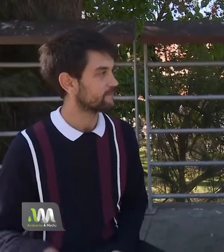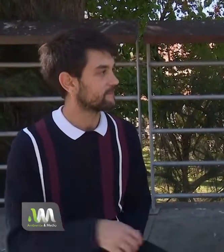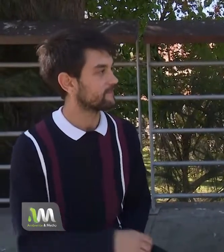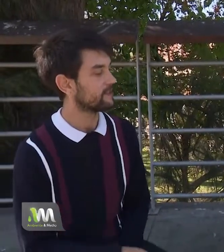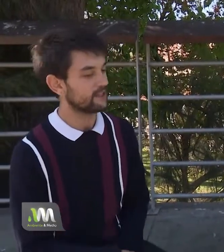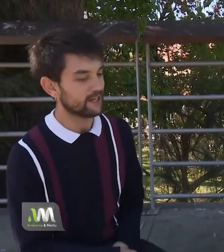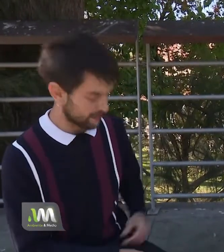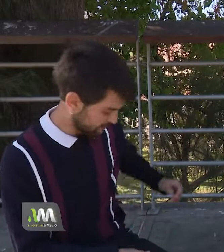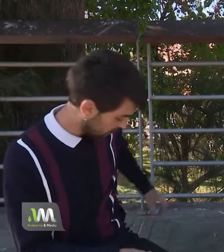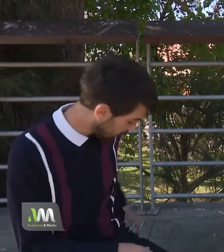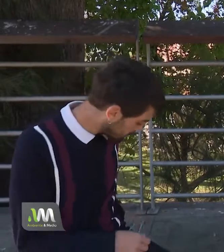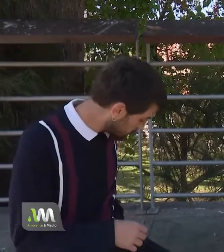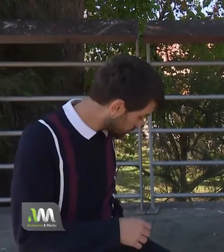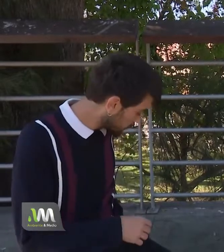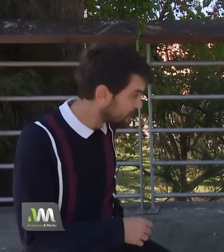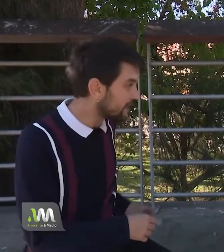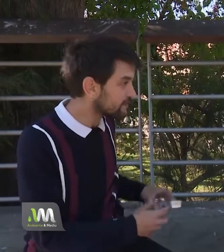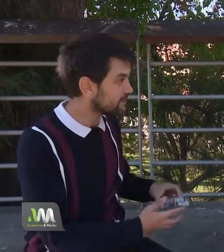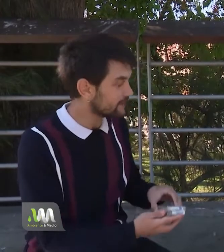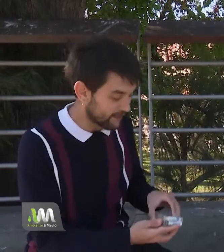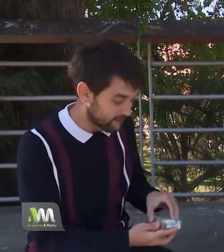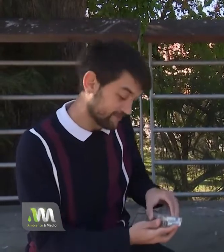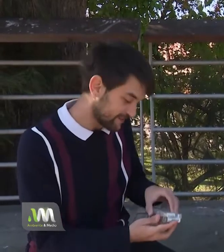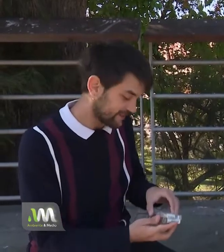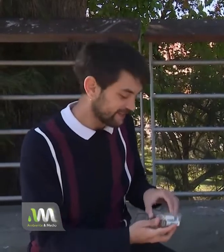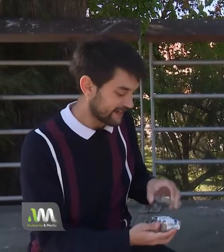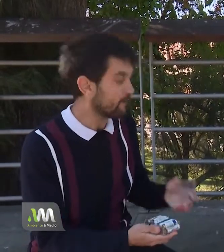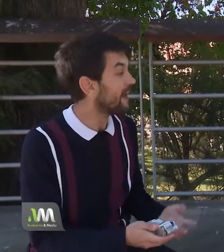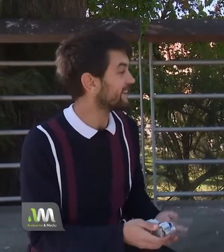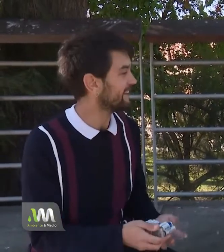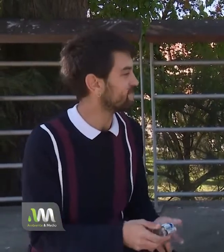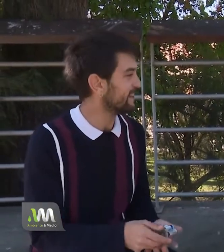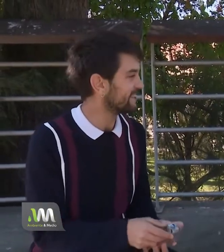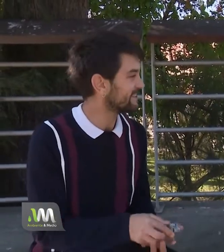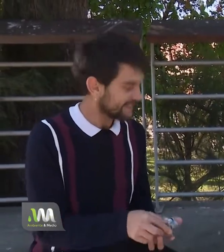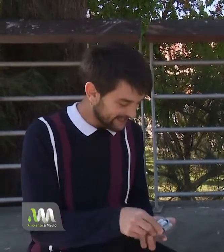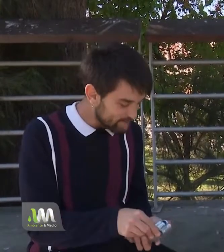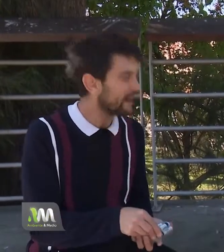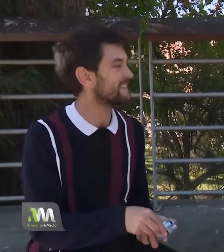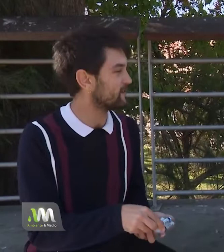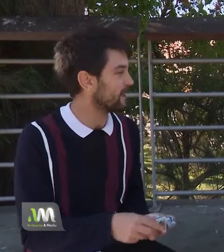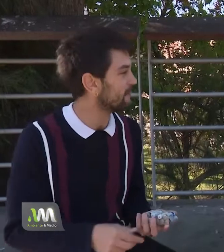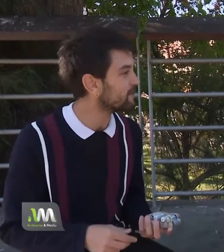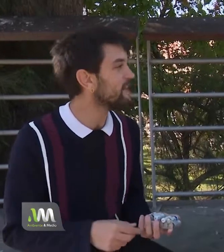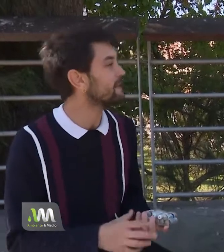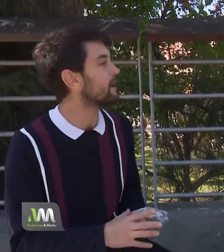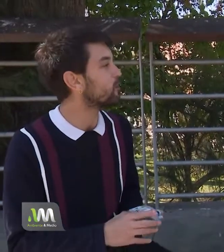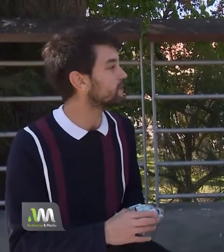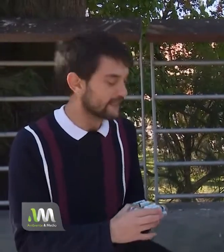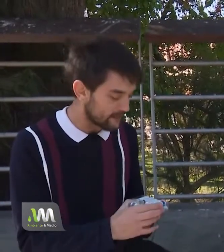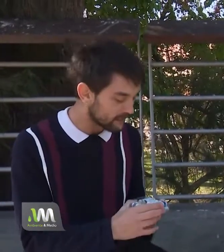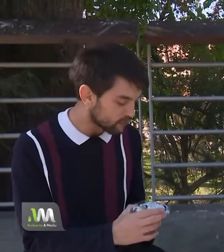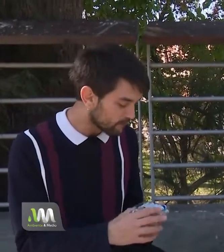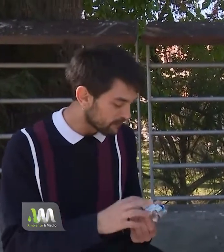demás materiales. Está clarísimo. Hablamos mucho de pilas, sí. Quiero hablar de pilas. Sí. ¿Qué pasa con las pilas? ¿Cuál es el